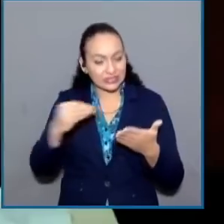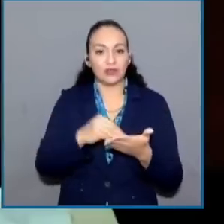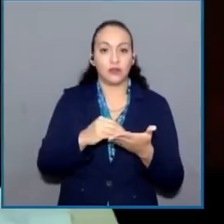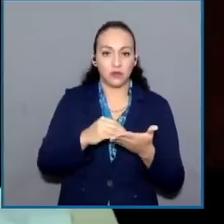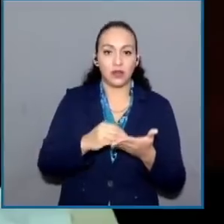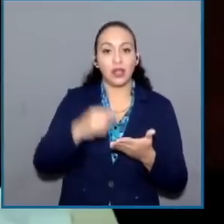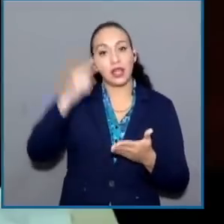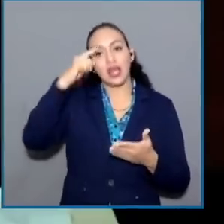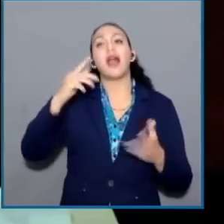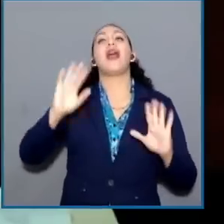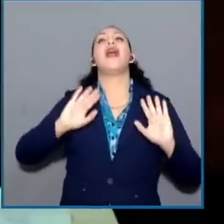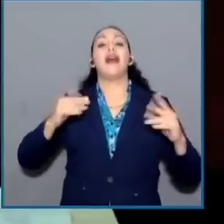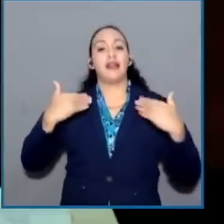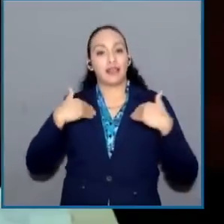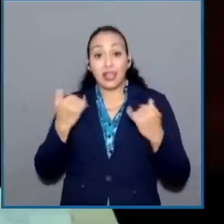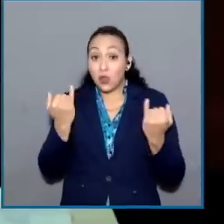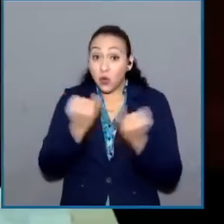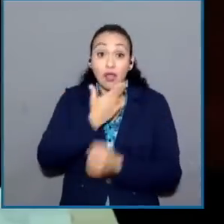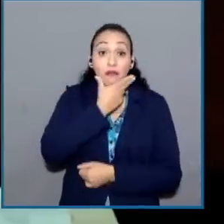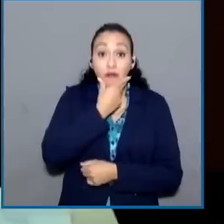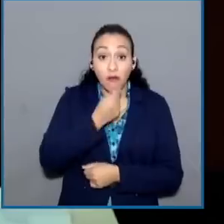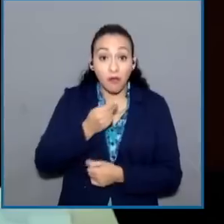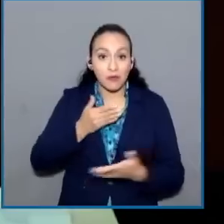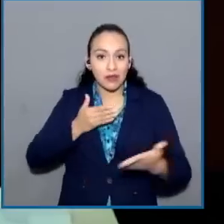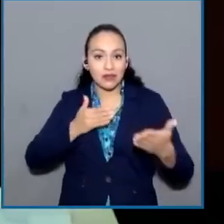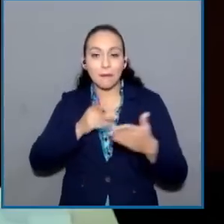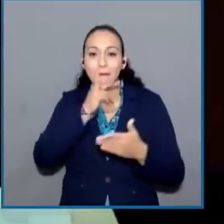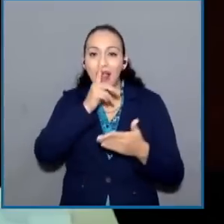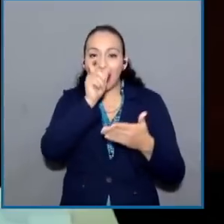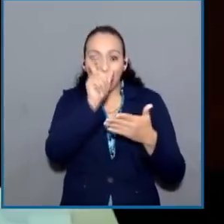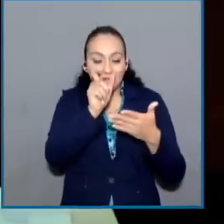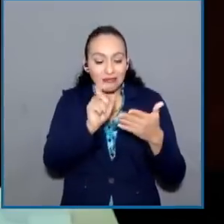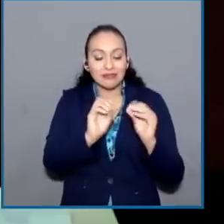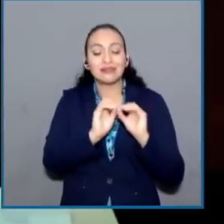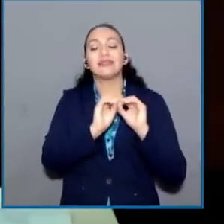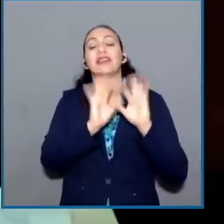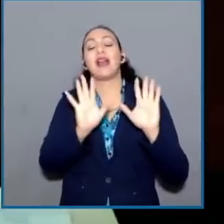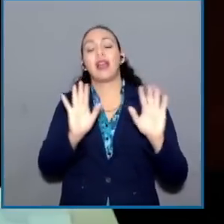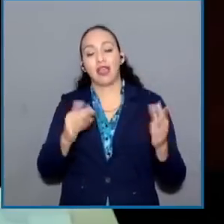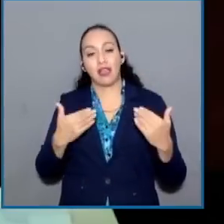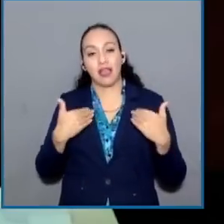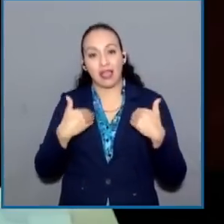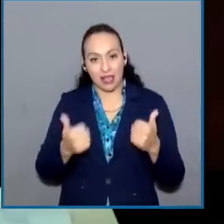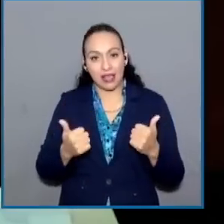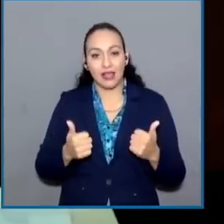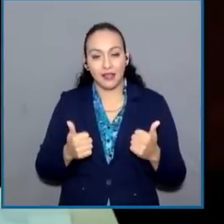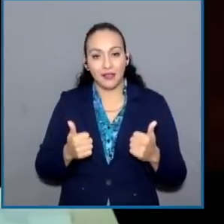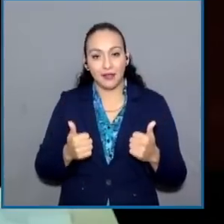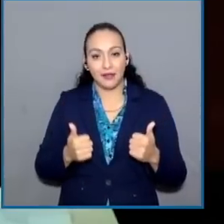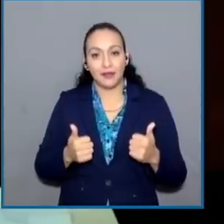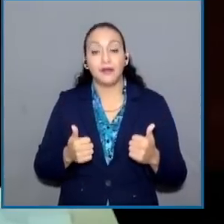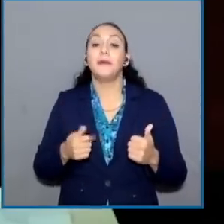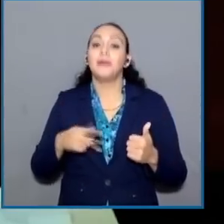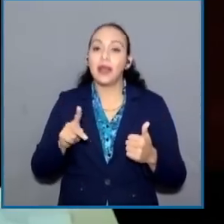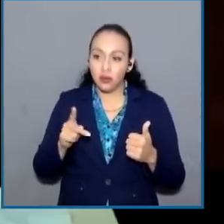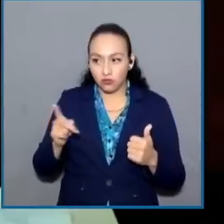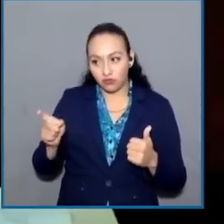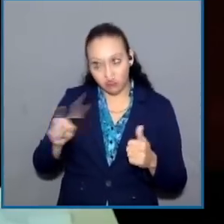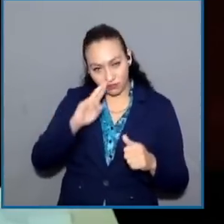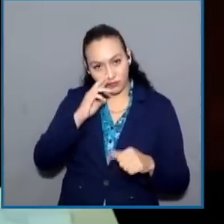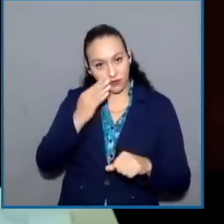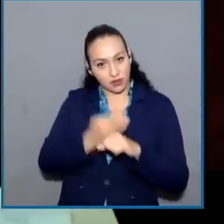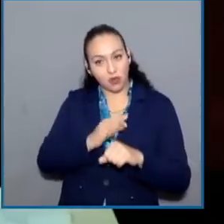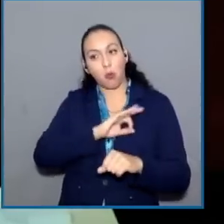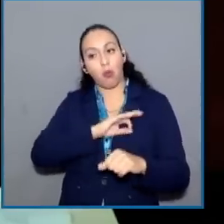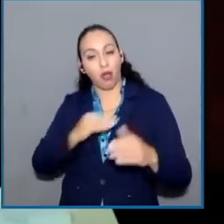el desdoblamiento, este es un cumplimiento estrictamente formal, pero ya no se preocupan por el desarrollo de